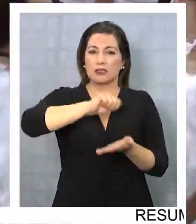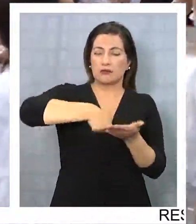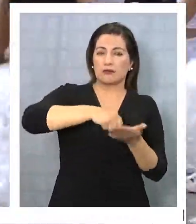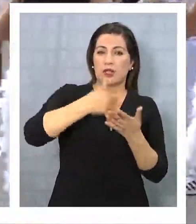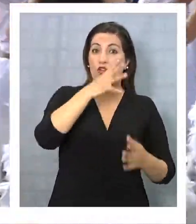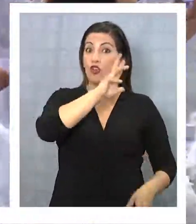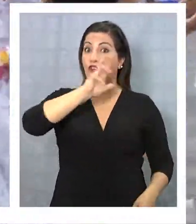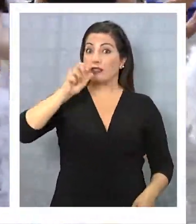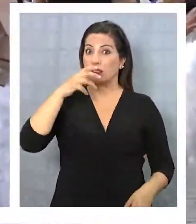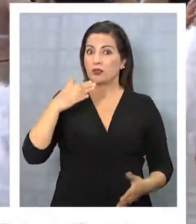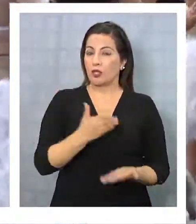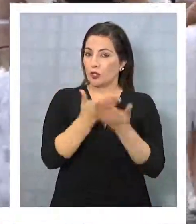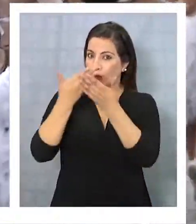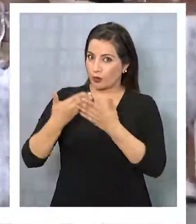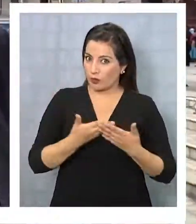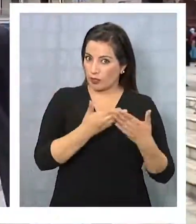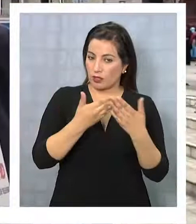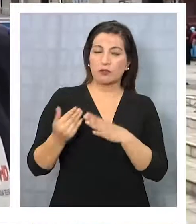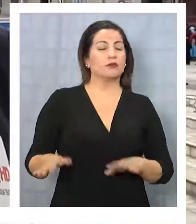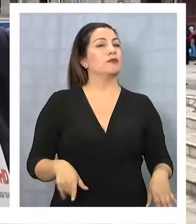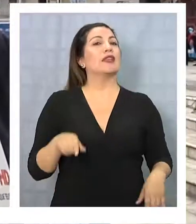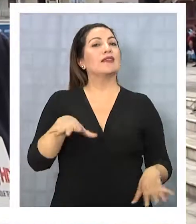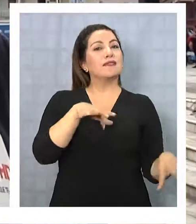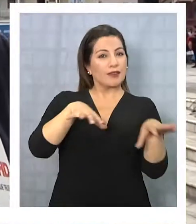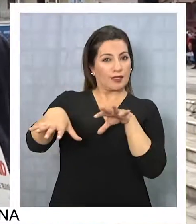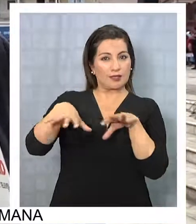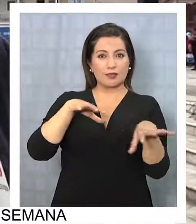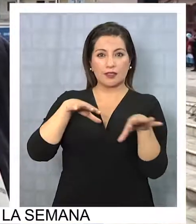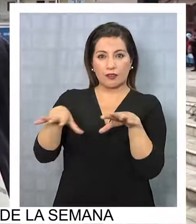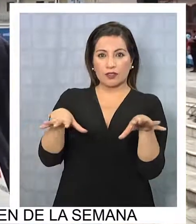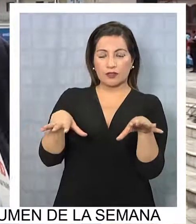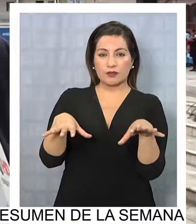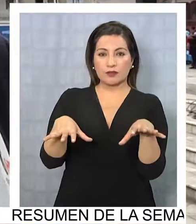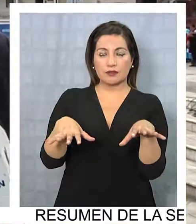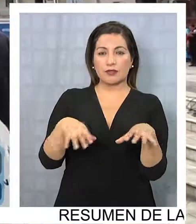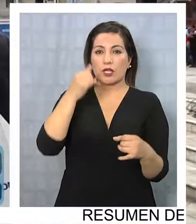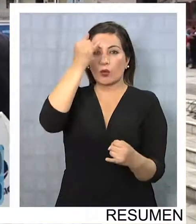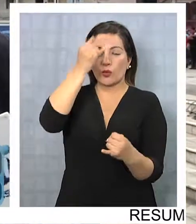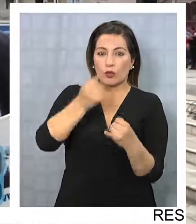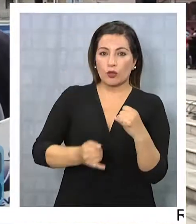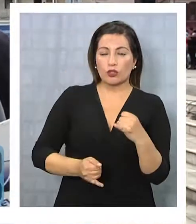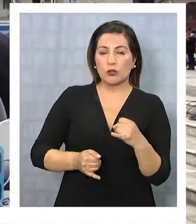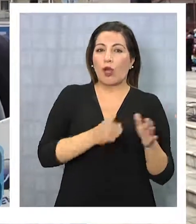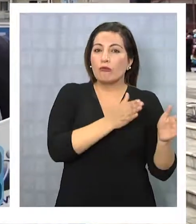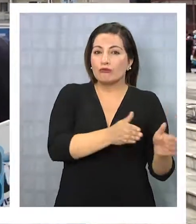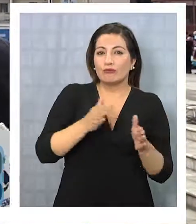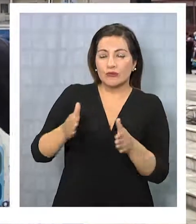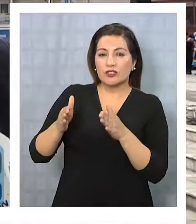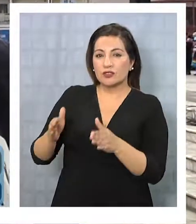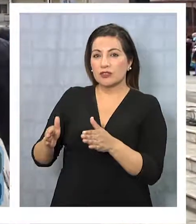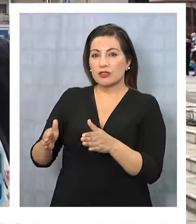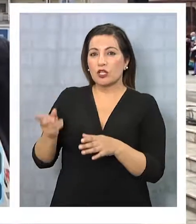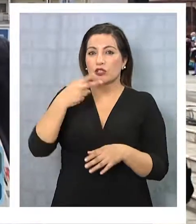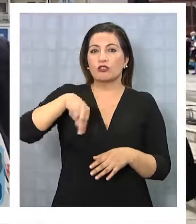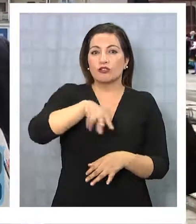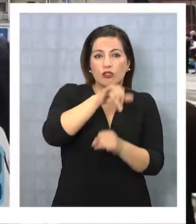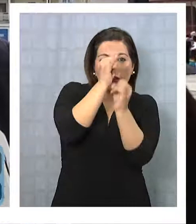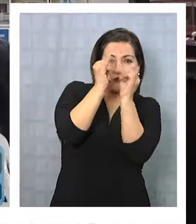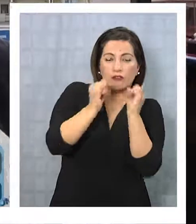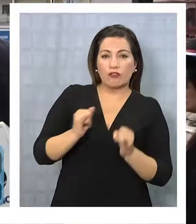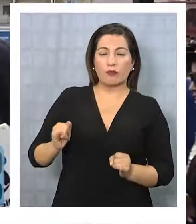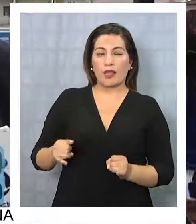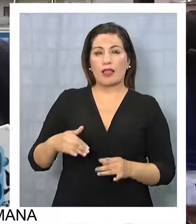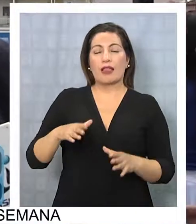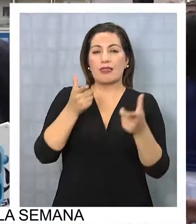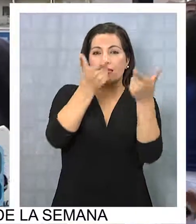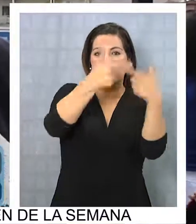900 alumnos. Esta actividad es la finalización de todo un proceso formativo que lleva